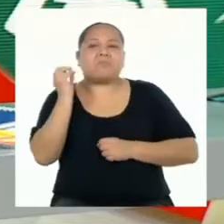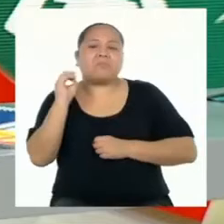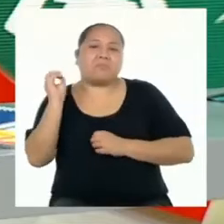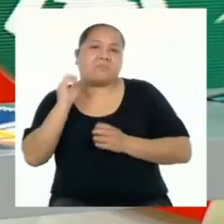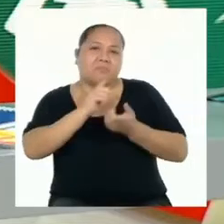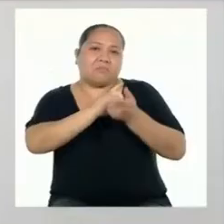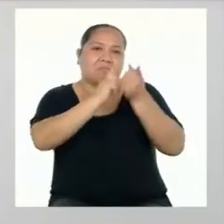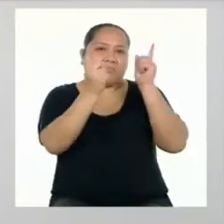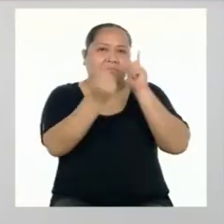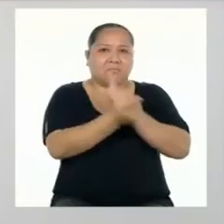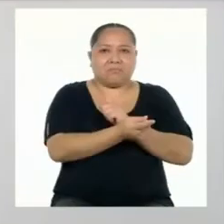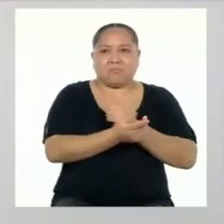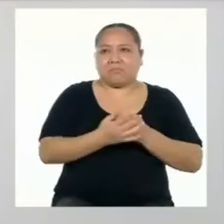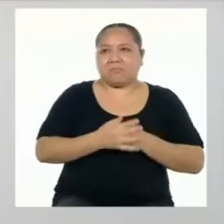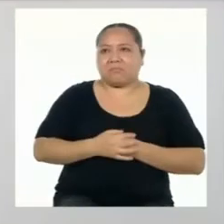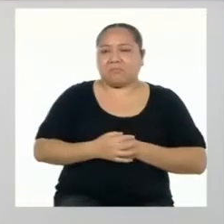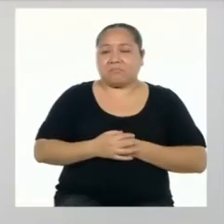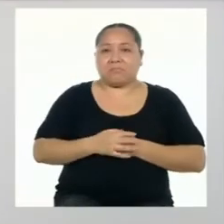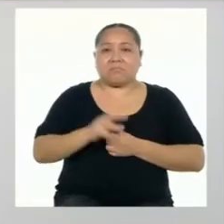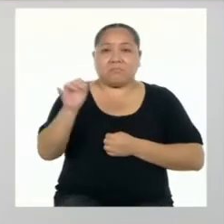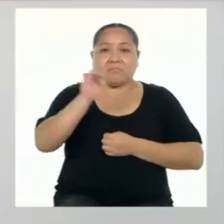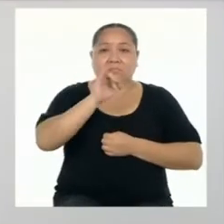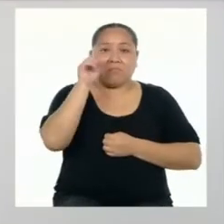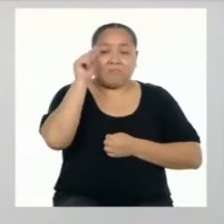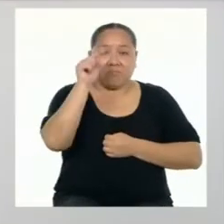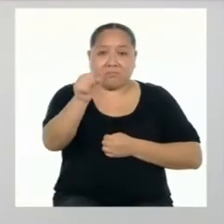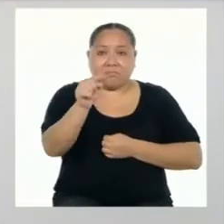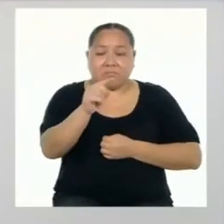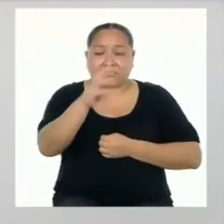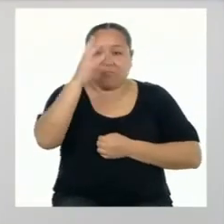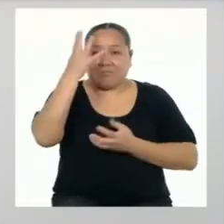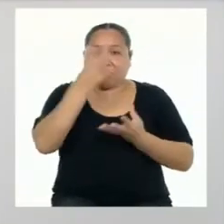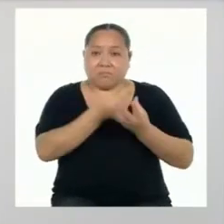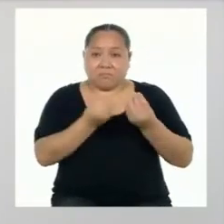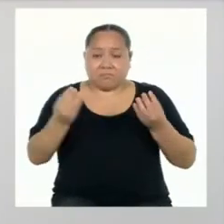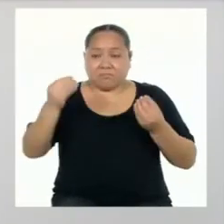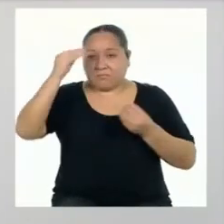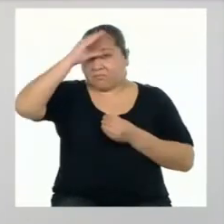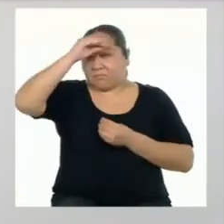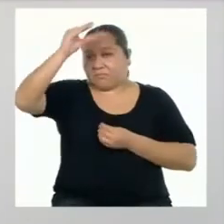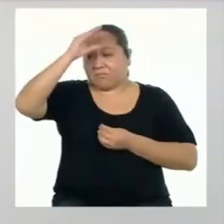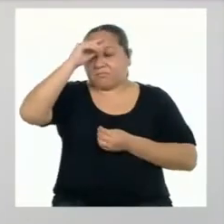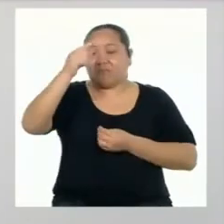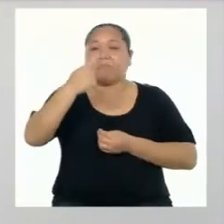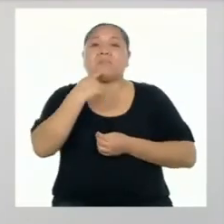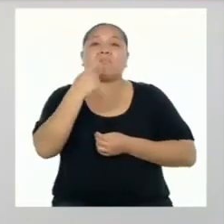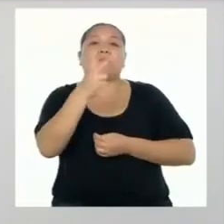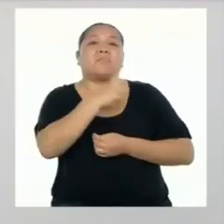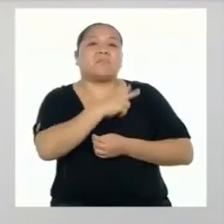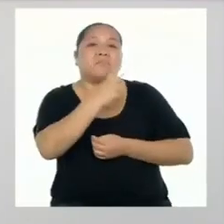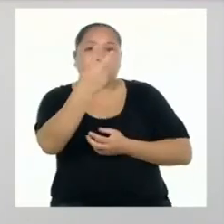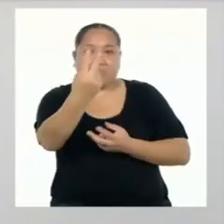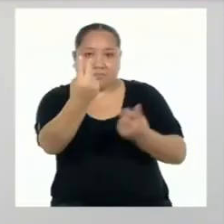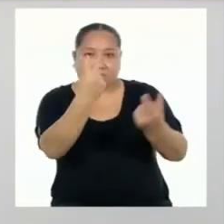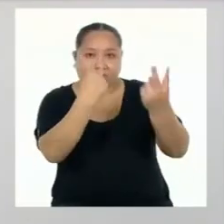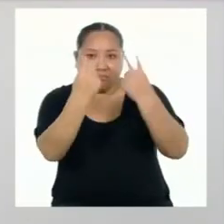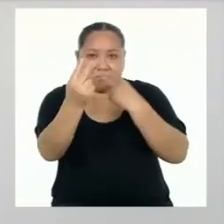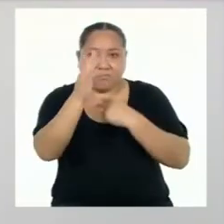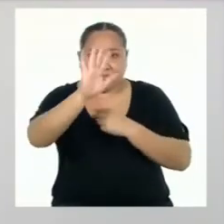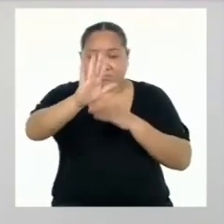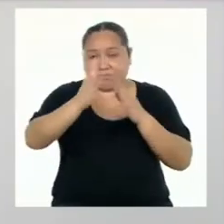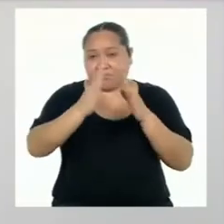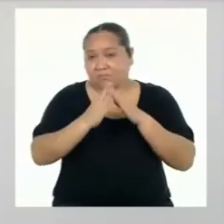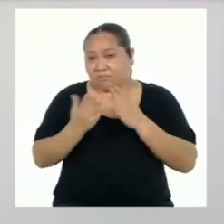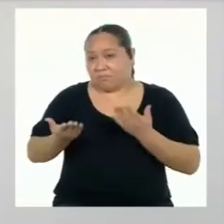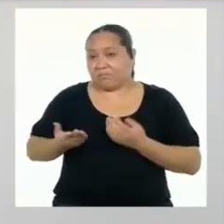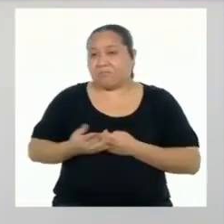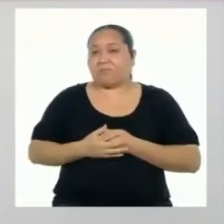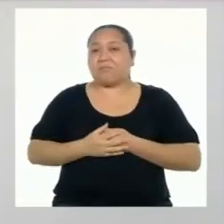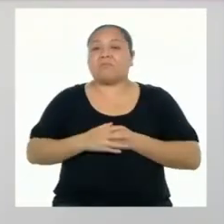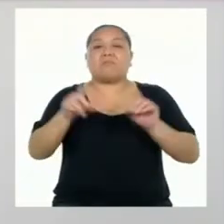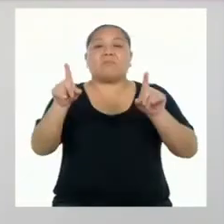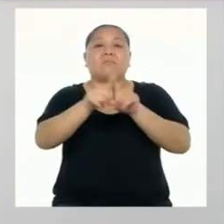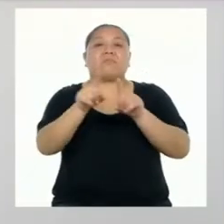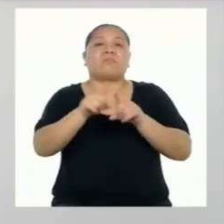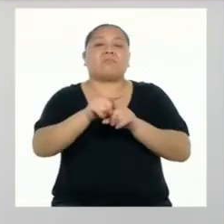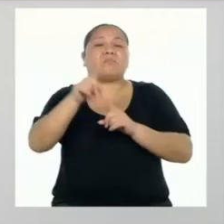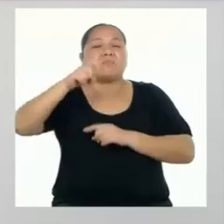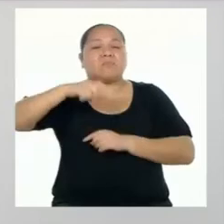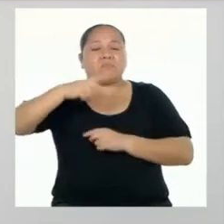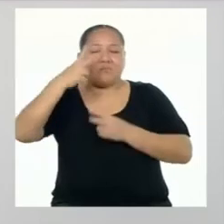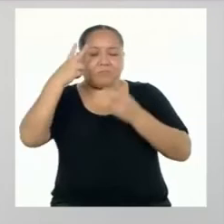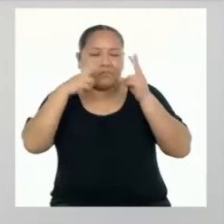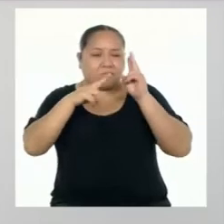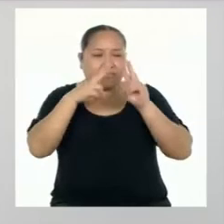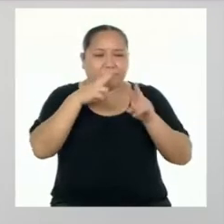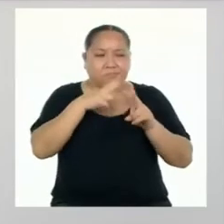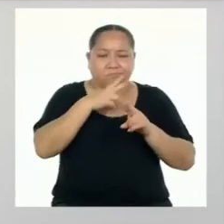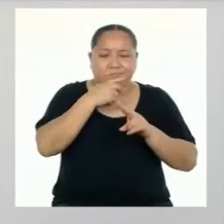cambiarlas por completo. Al igual que tú, las chicas y chicos de segundo que nos están viendo desde sus casas también deberían